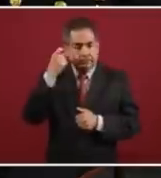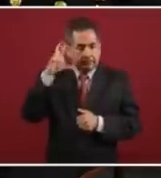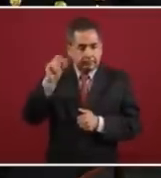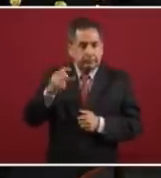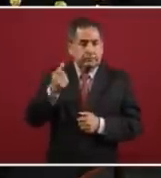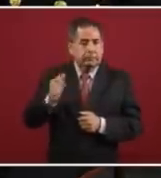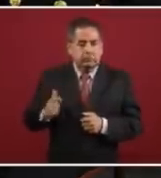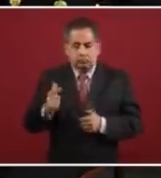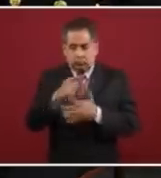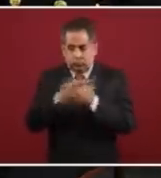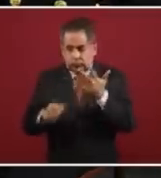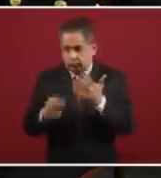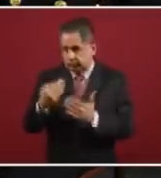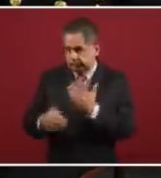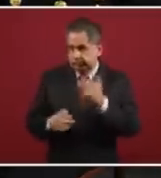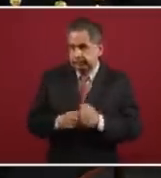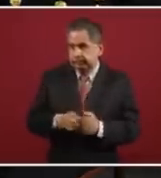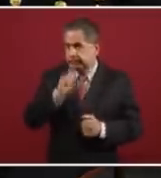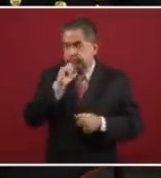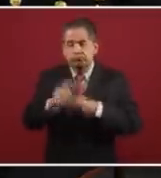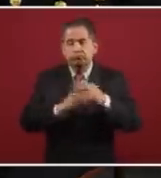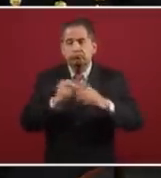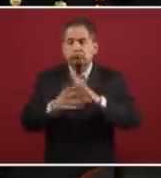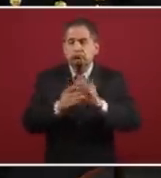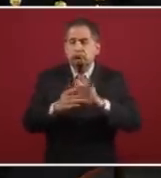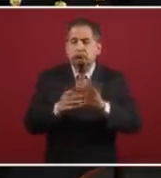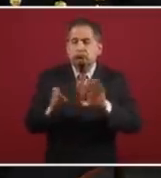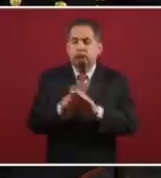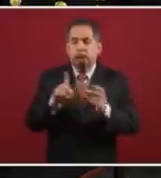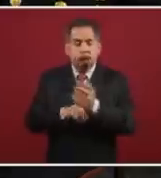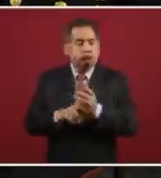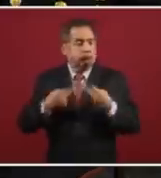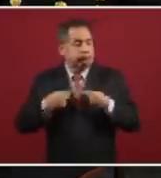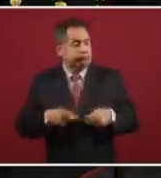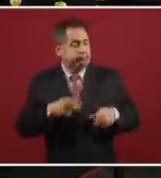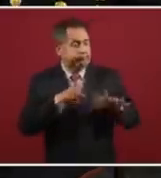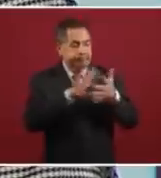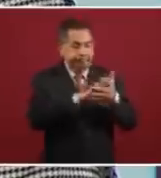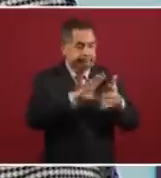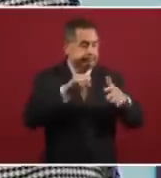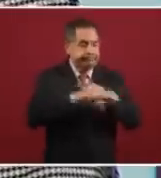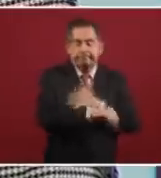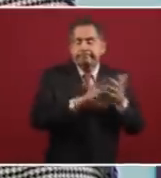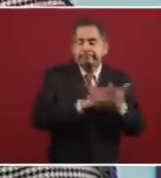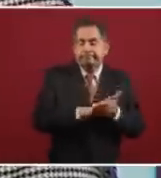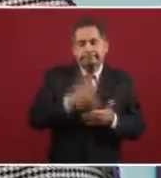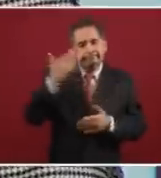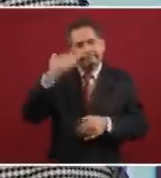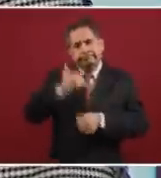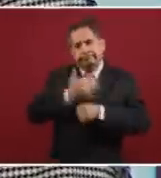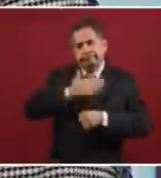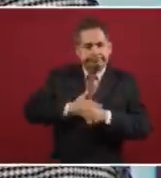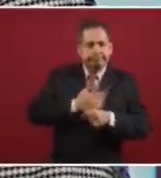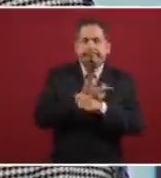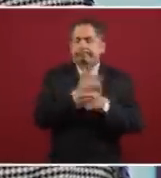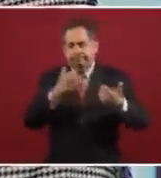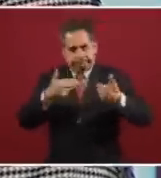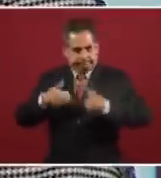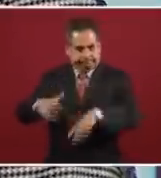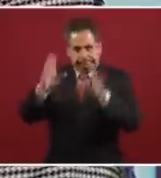Guanajuato. También vamos a dar cuenta de la liberación de personas injustamente privadas de su libertad y de la ley de